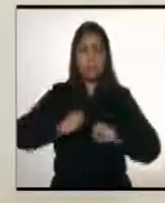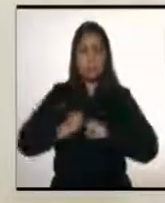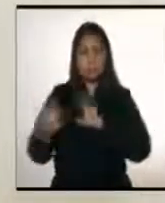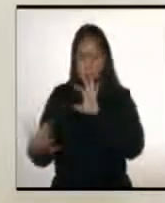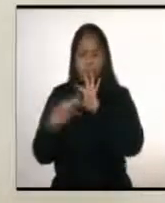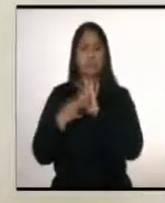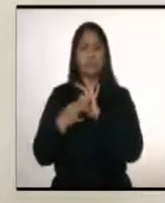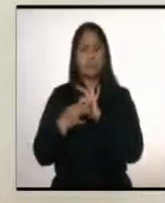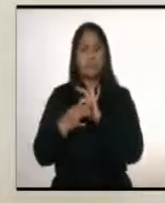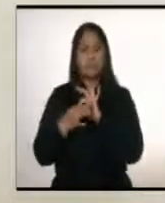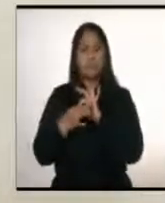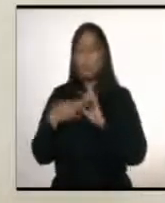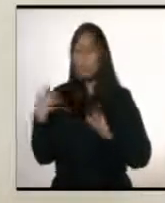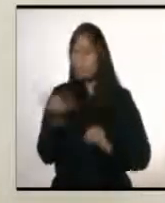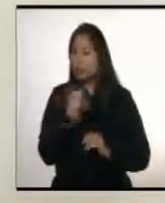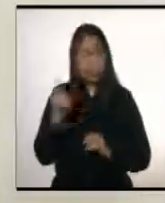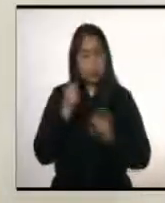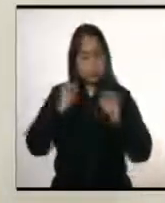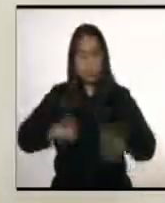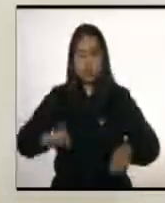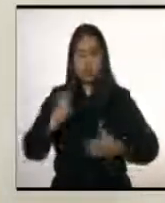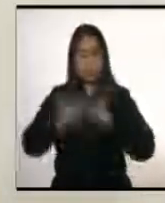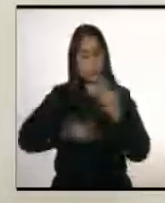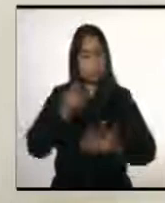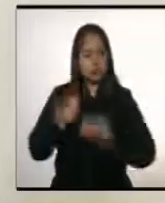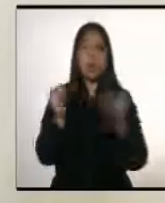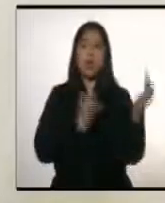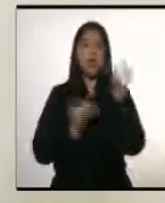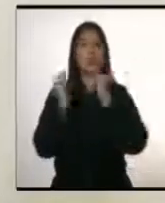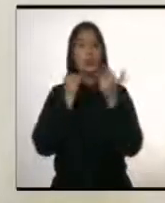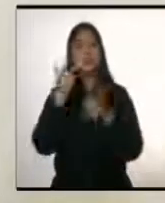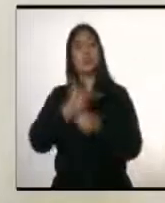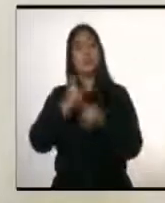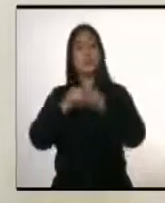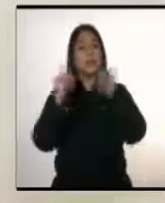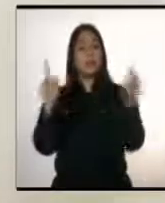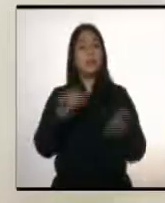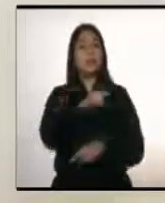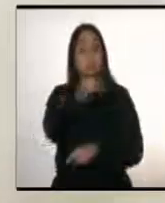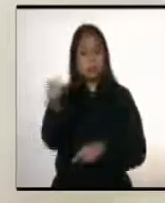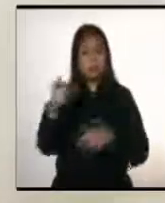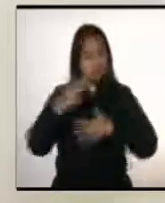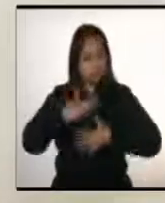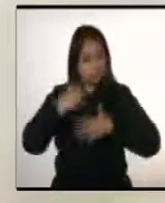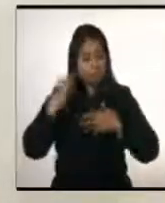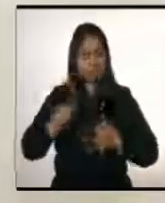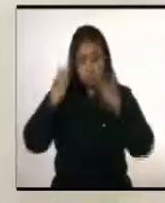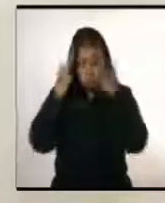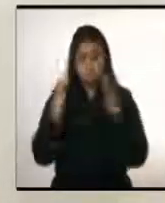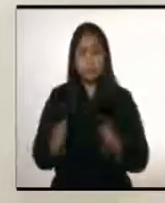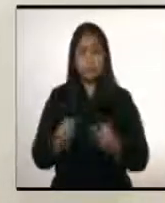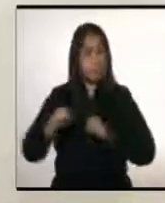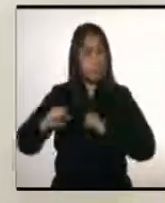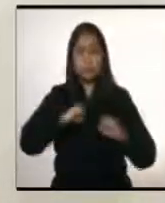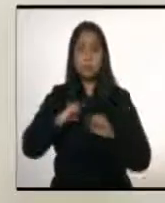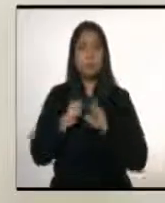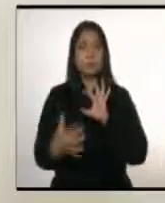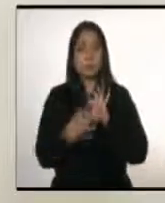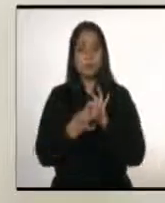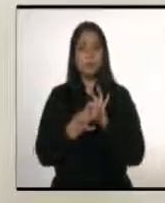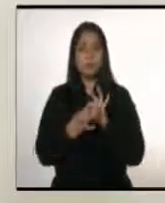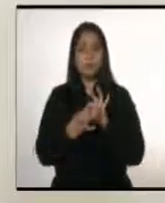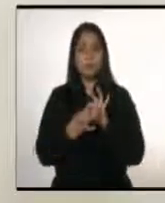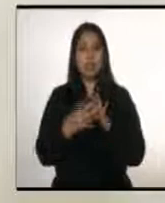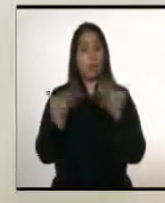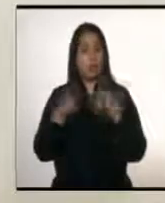unimos. Todos podemos salir y construir esa Guatemala diferente si estamos dispuestos a trabajar unidos, como